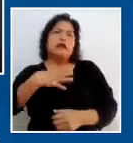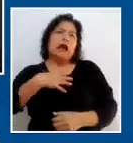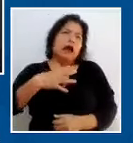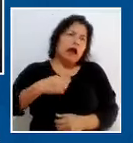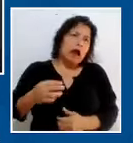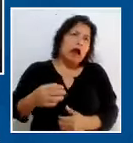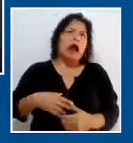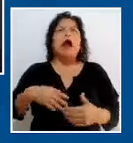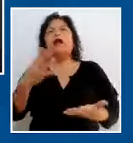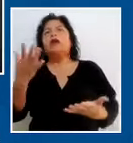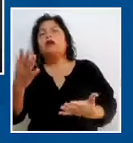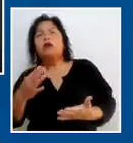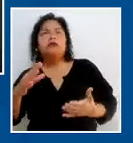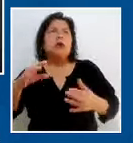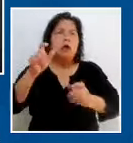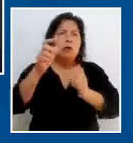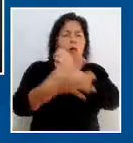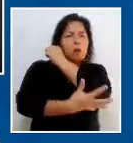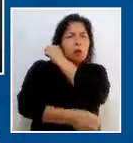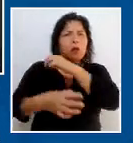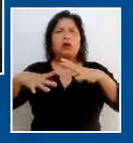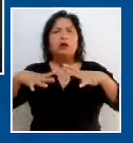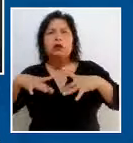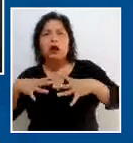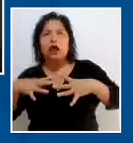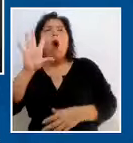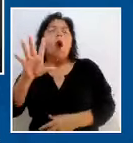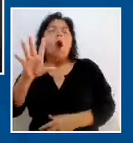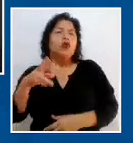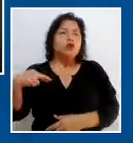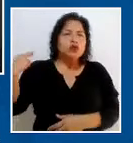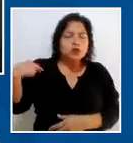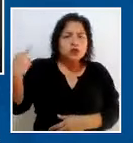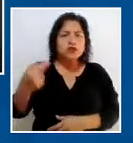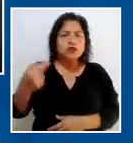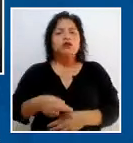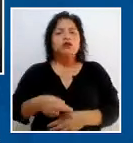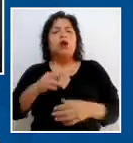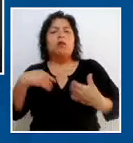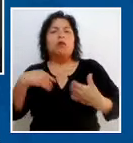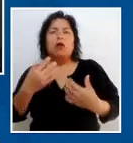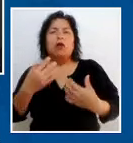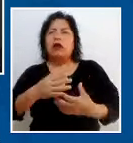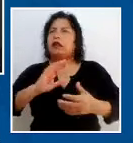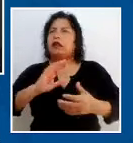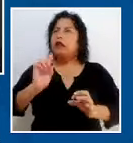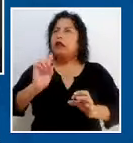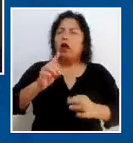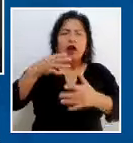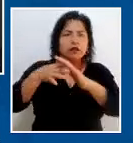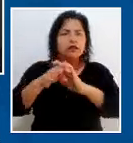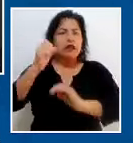condición social o creencias religiosas, puede verse restringido este derecho fundamental.